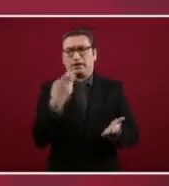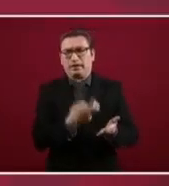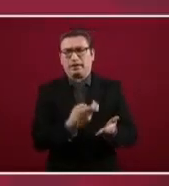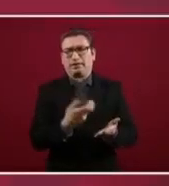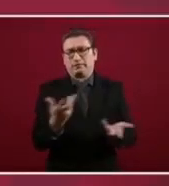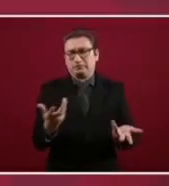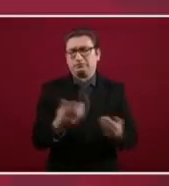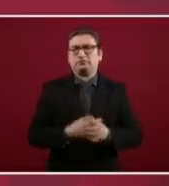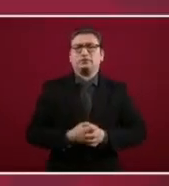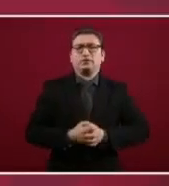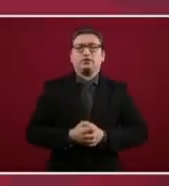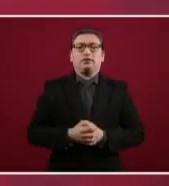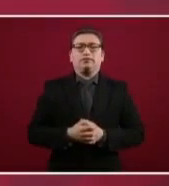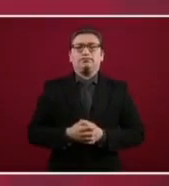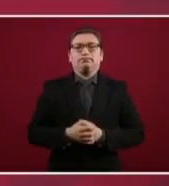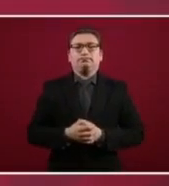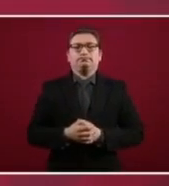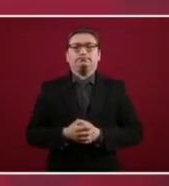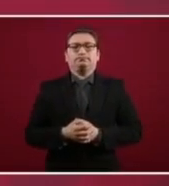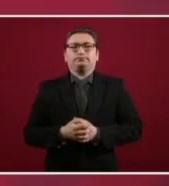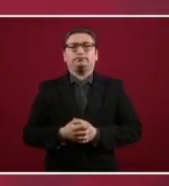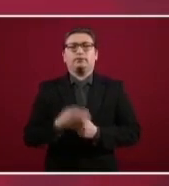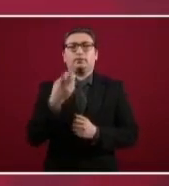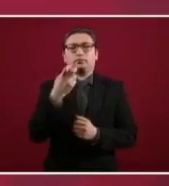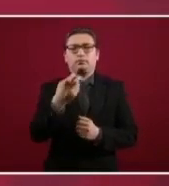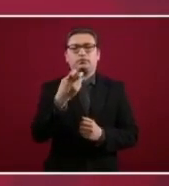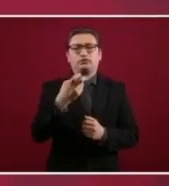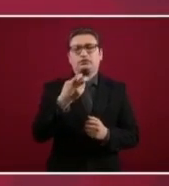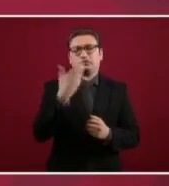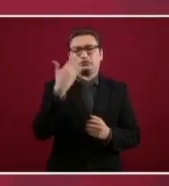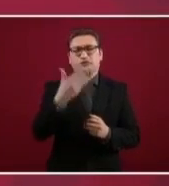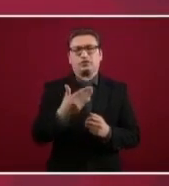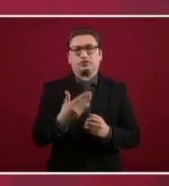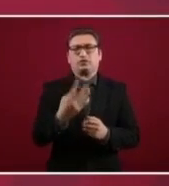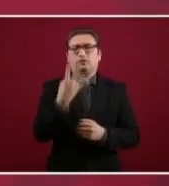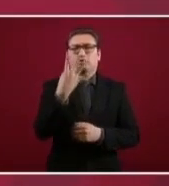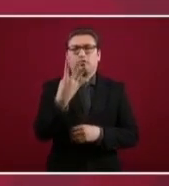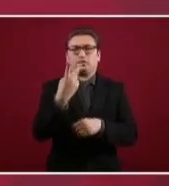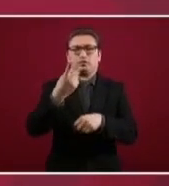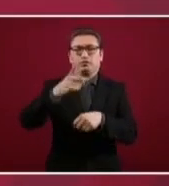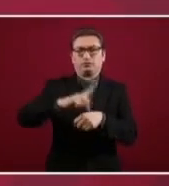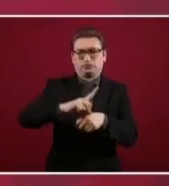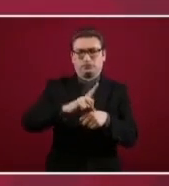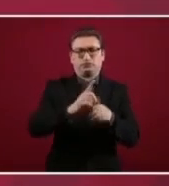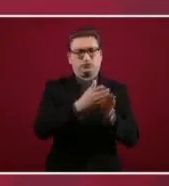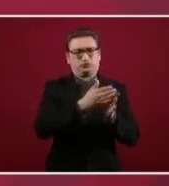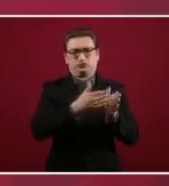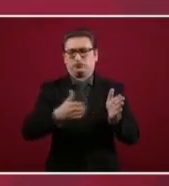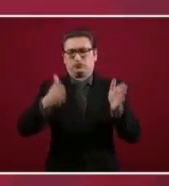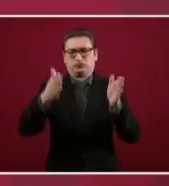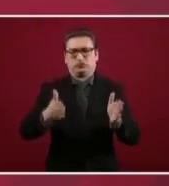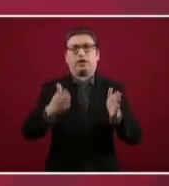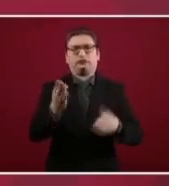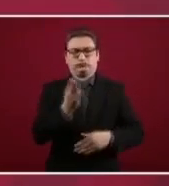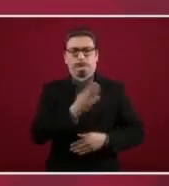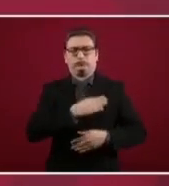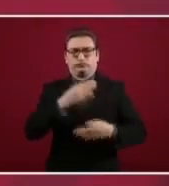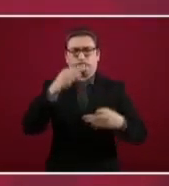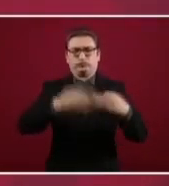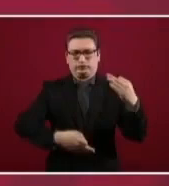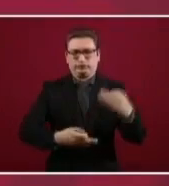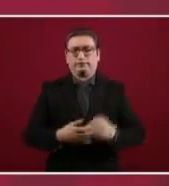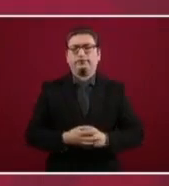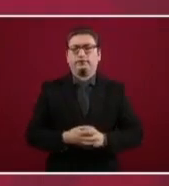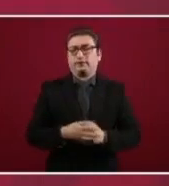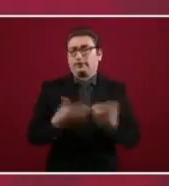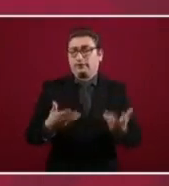para ello entonces se organizan estos cuatro días de buen fin las